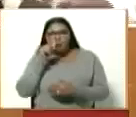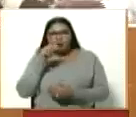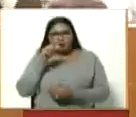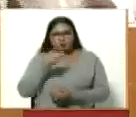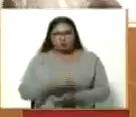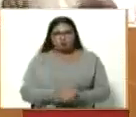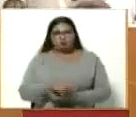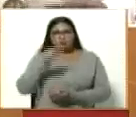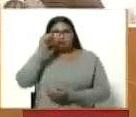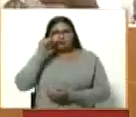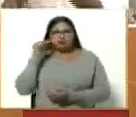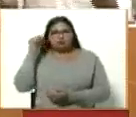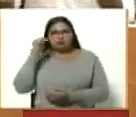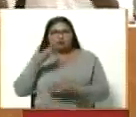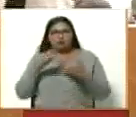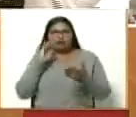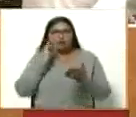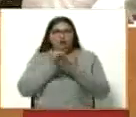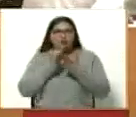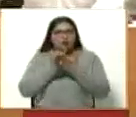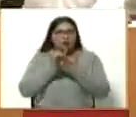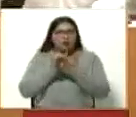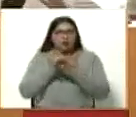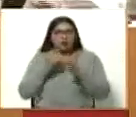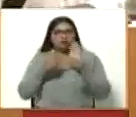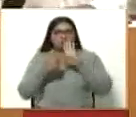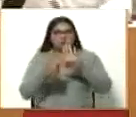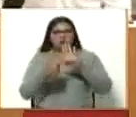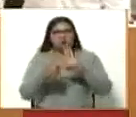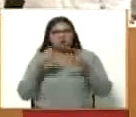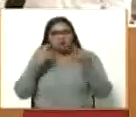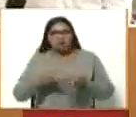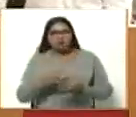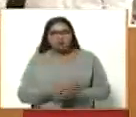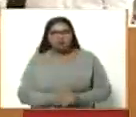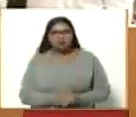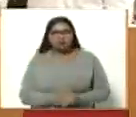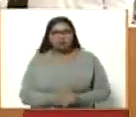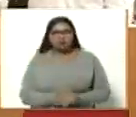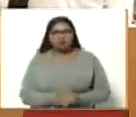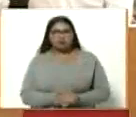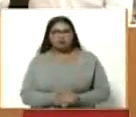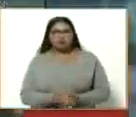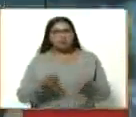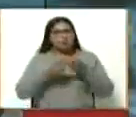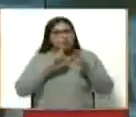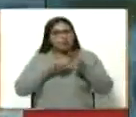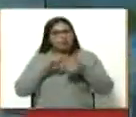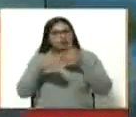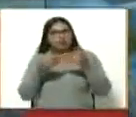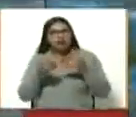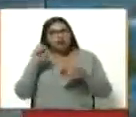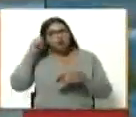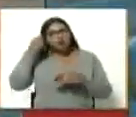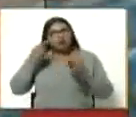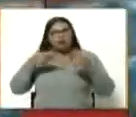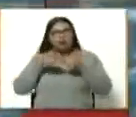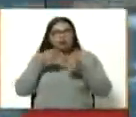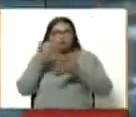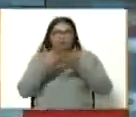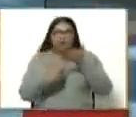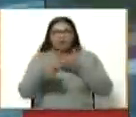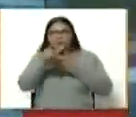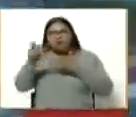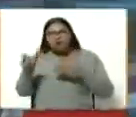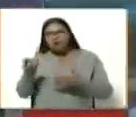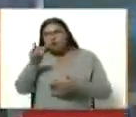porque las pruebas son, bueno, son muy contundentes y muy fuertes. Hay que, un poco para recordar brevemente, para contexto, ubicar a la gente que